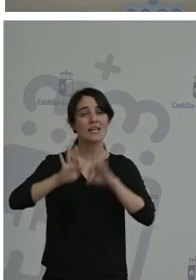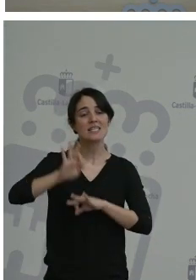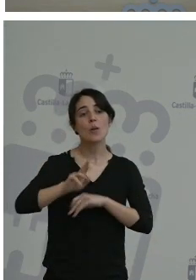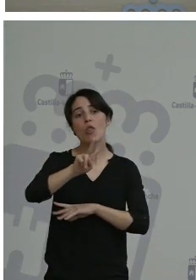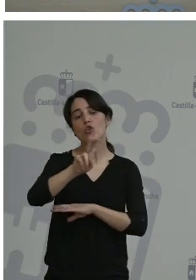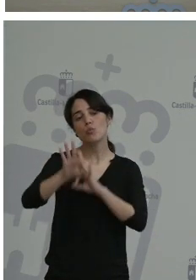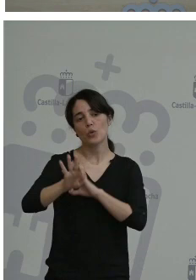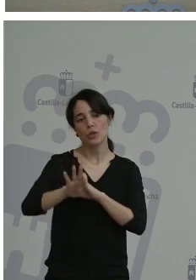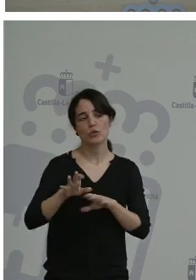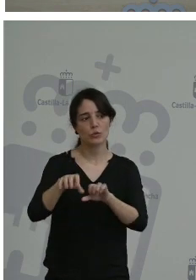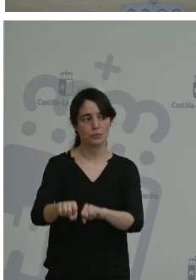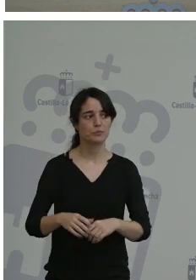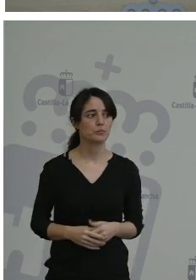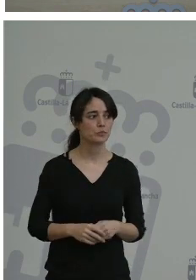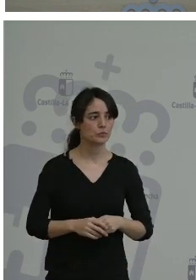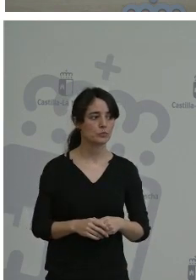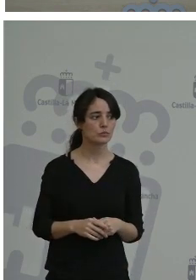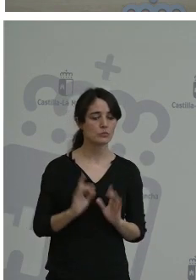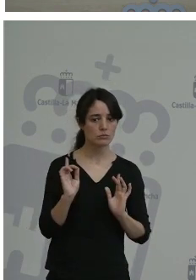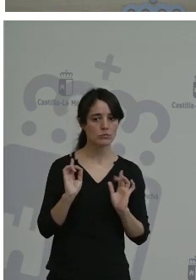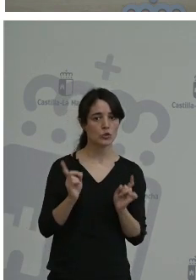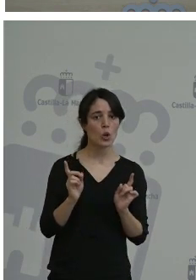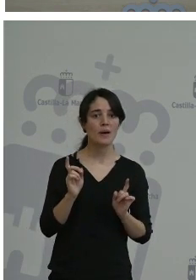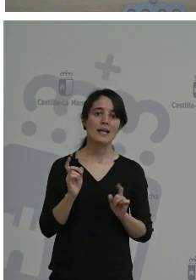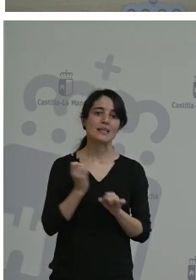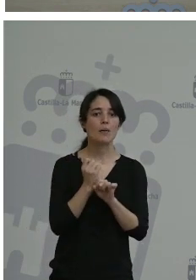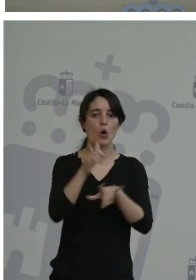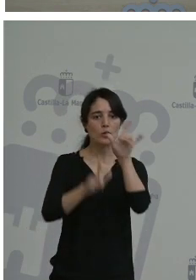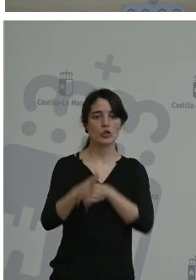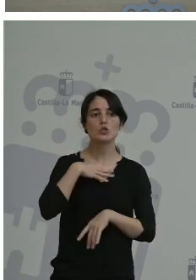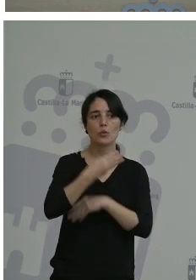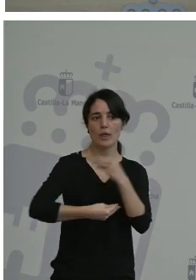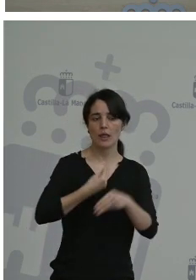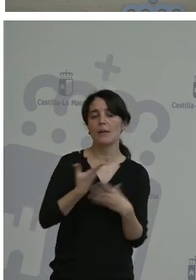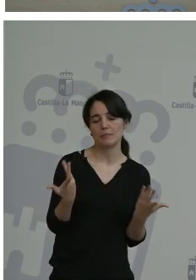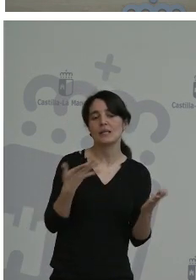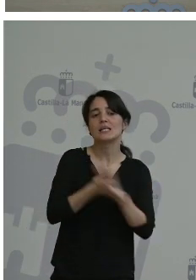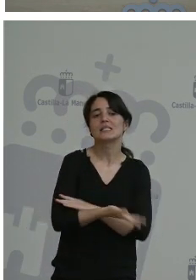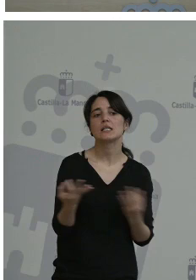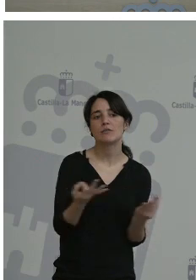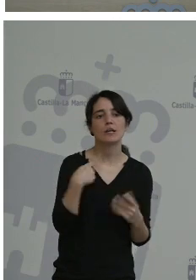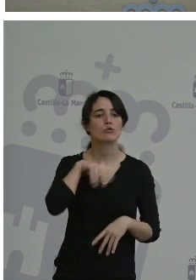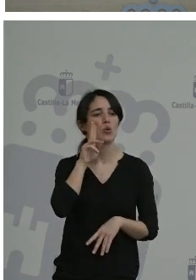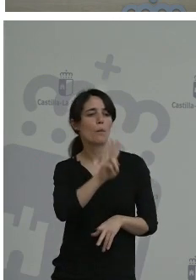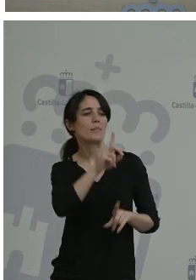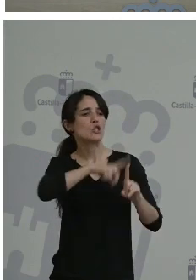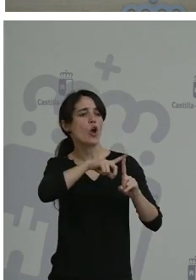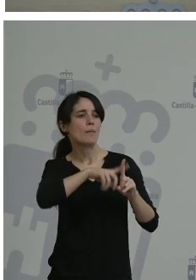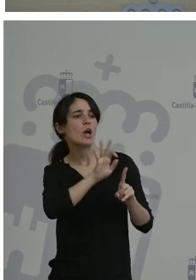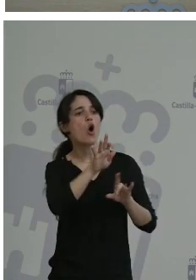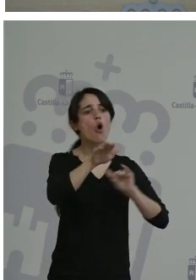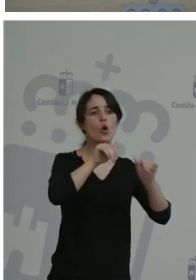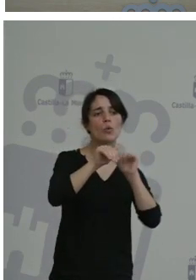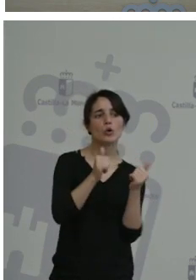reservas en categorías que las personas puedan desempeñar. Es decir, nos hemos encontrado a veces con categorías o con convocatorias